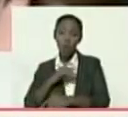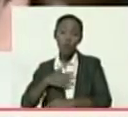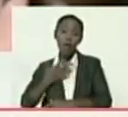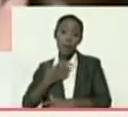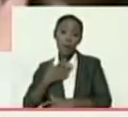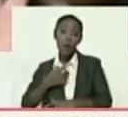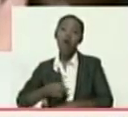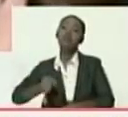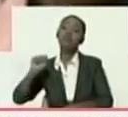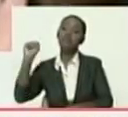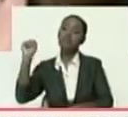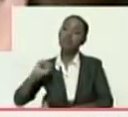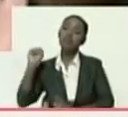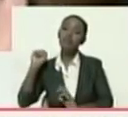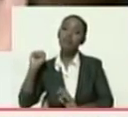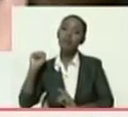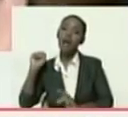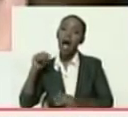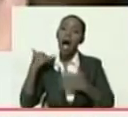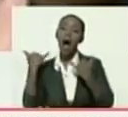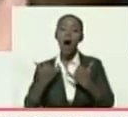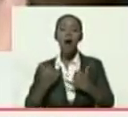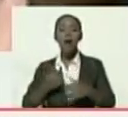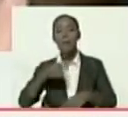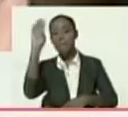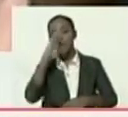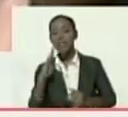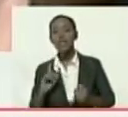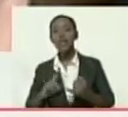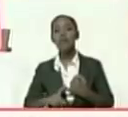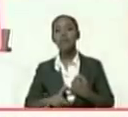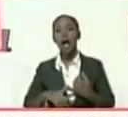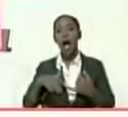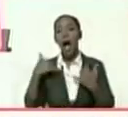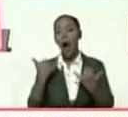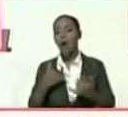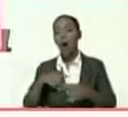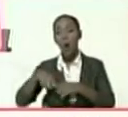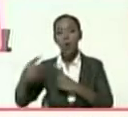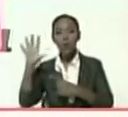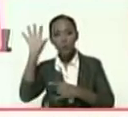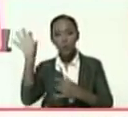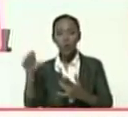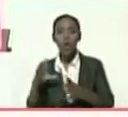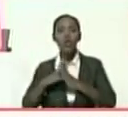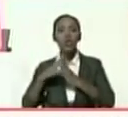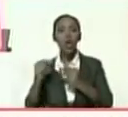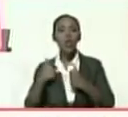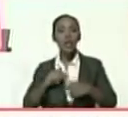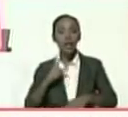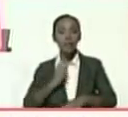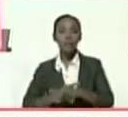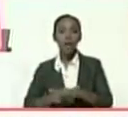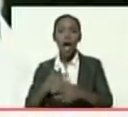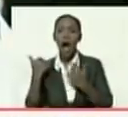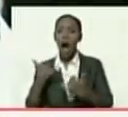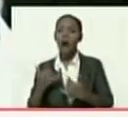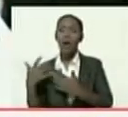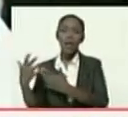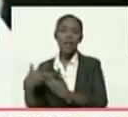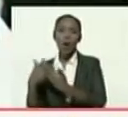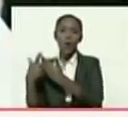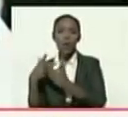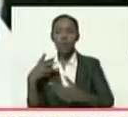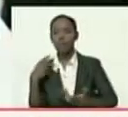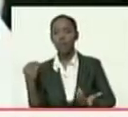afirmar, ahora vamos por Brasil, ahora vamos por... todo tiene su tiempo. Ahora vamos por Estados Unidos, no, todo tiene su tiempo.